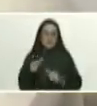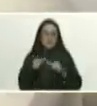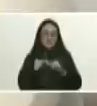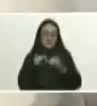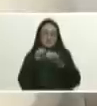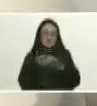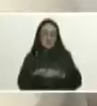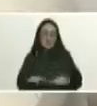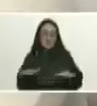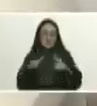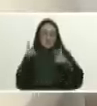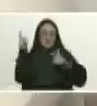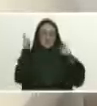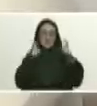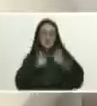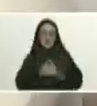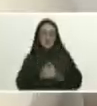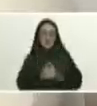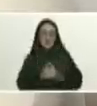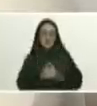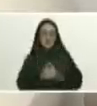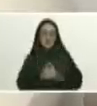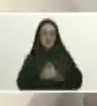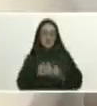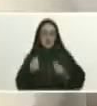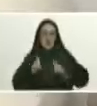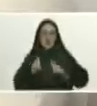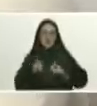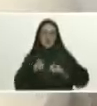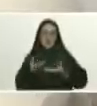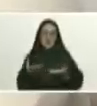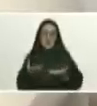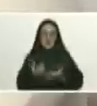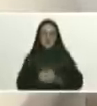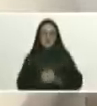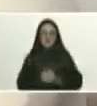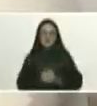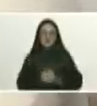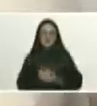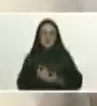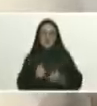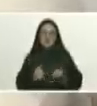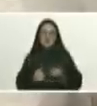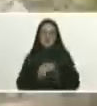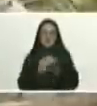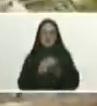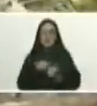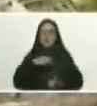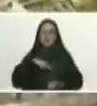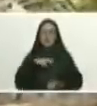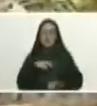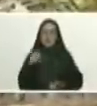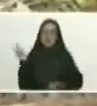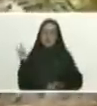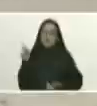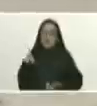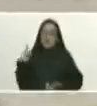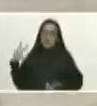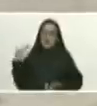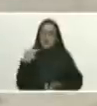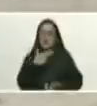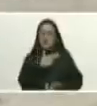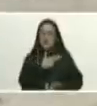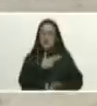legado de Chávez, de una vivienda digna, ¿sí? Y con ese empuje nosotros vinimos de las Tejerías, ¿sí? De